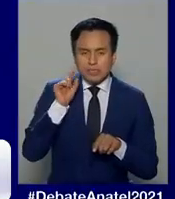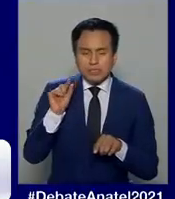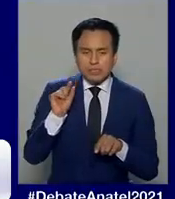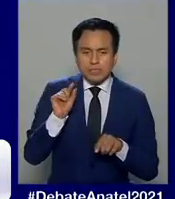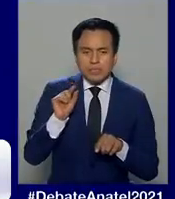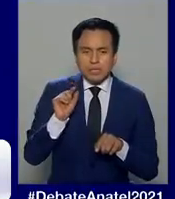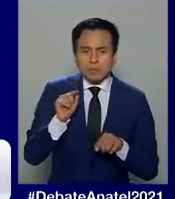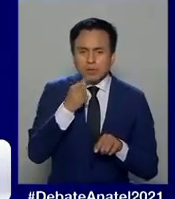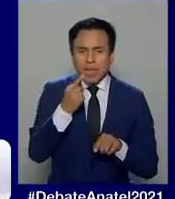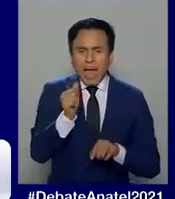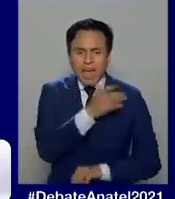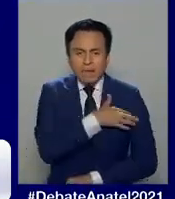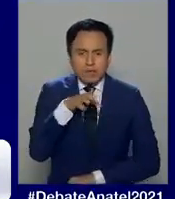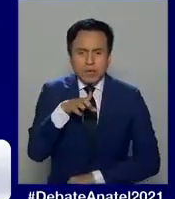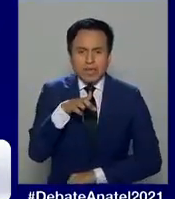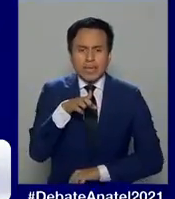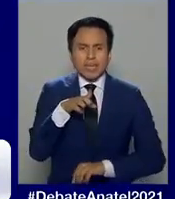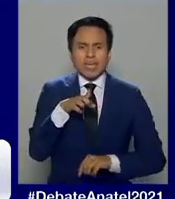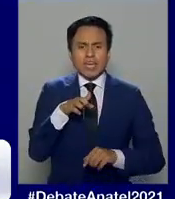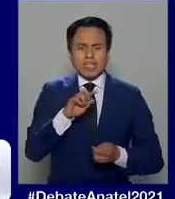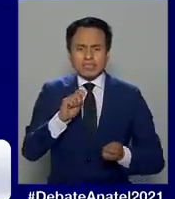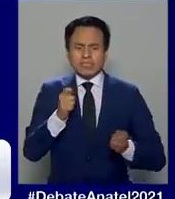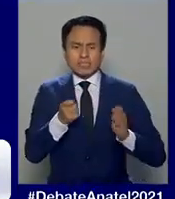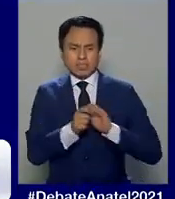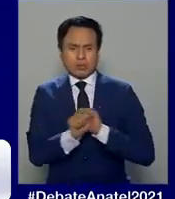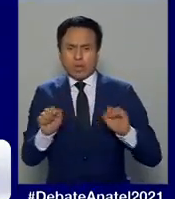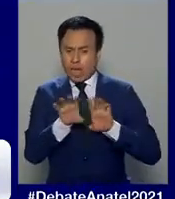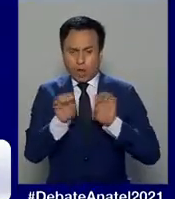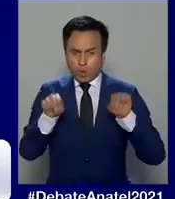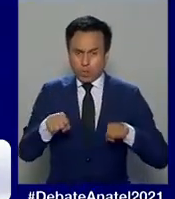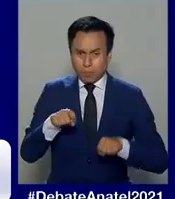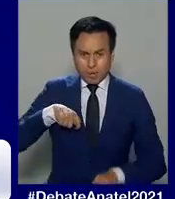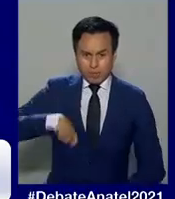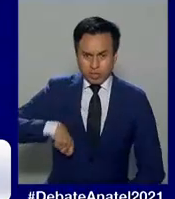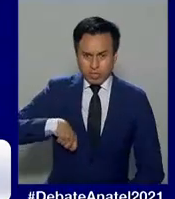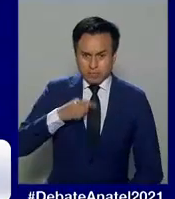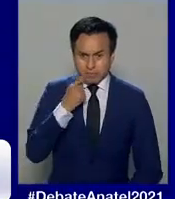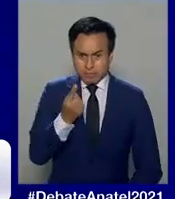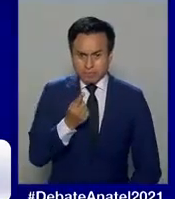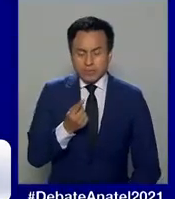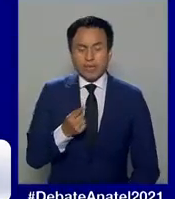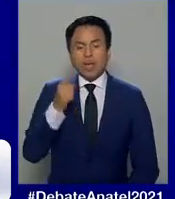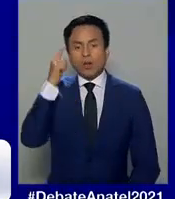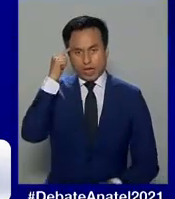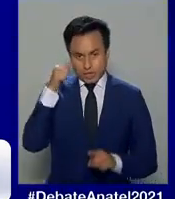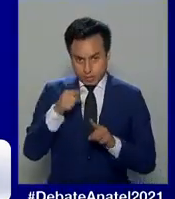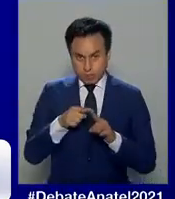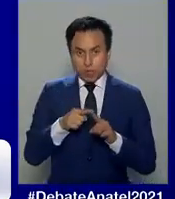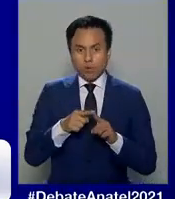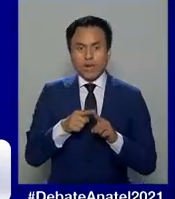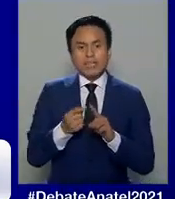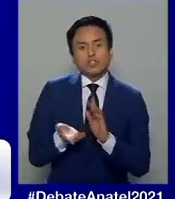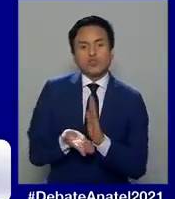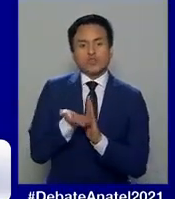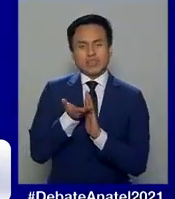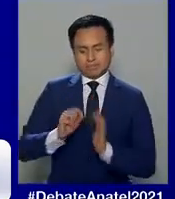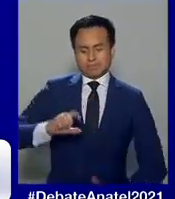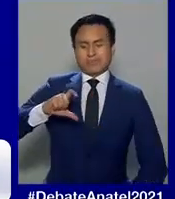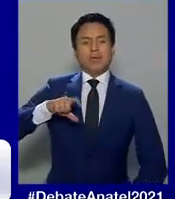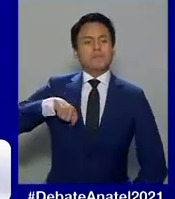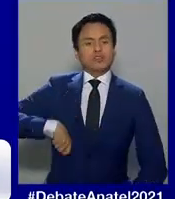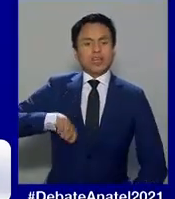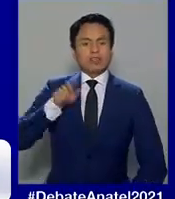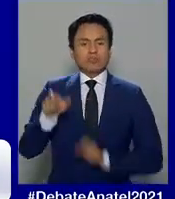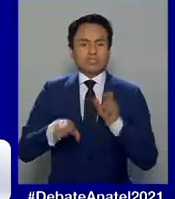Sole respecto a las AFP. ¿Son un intransable en materia de acuerdos para pensiones? El objetivo es subirle las pensiones a